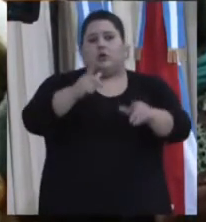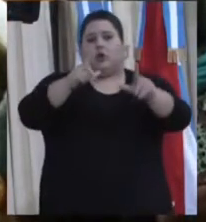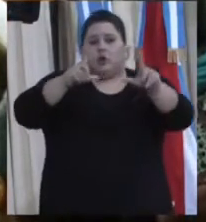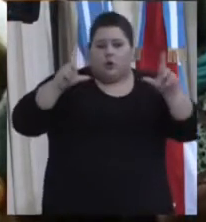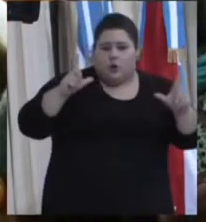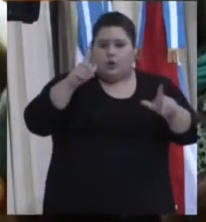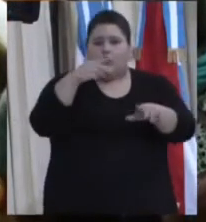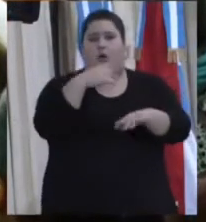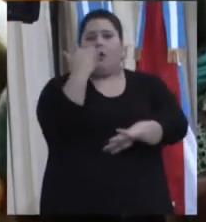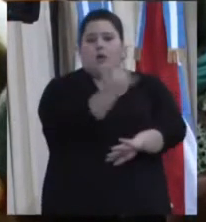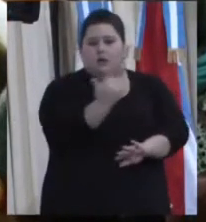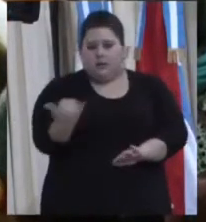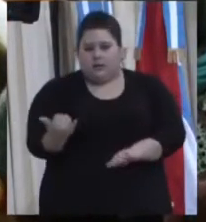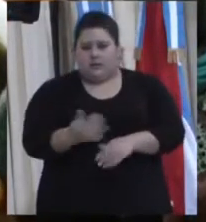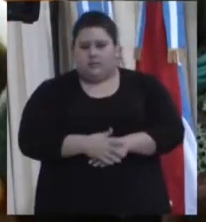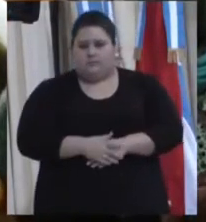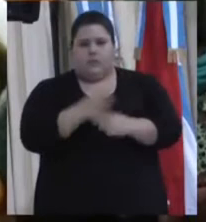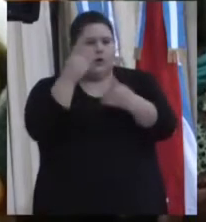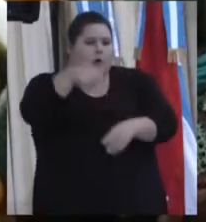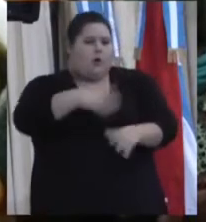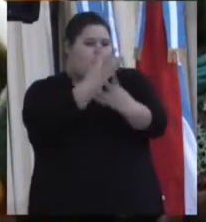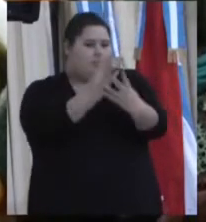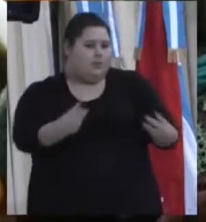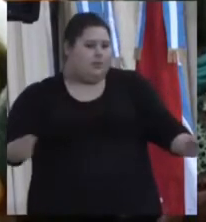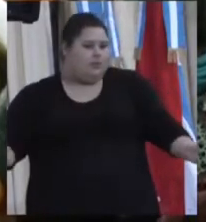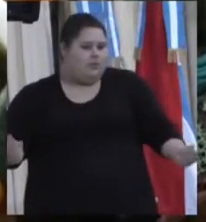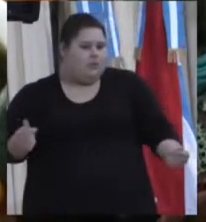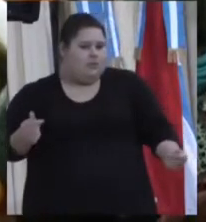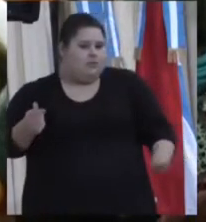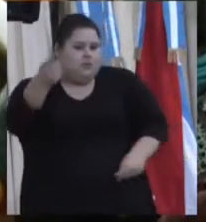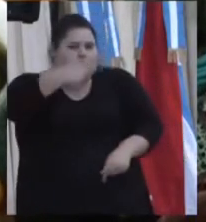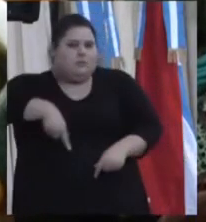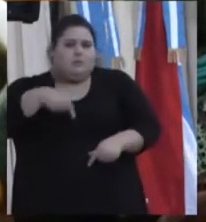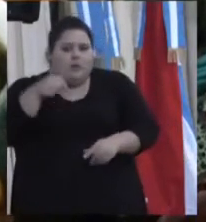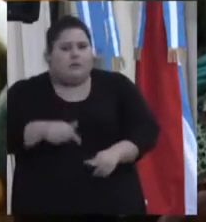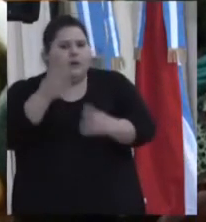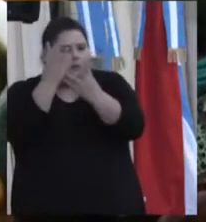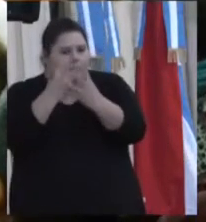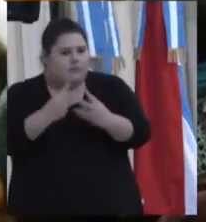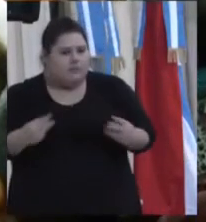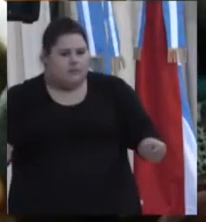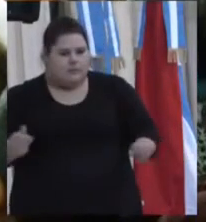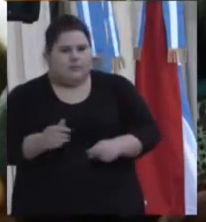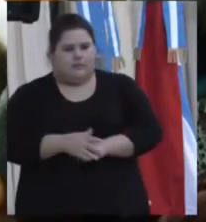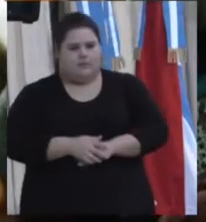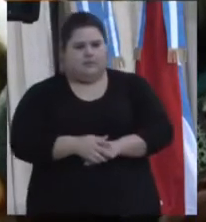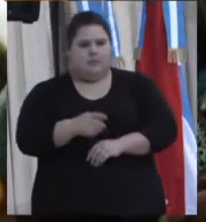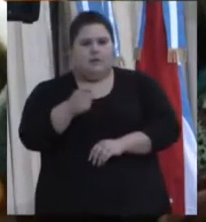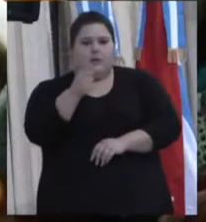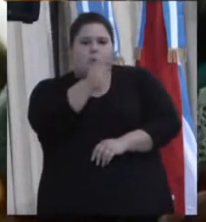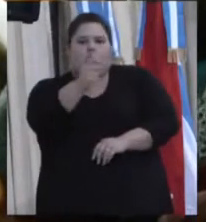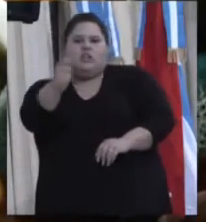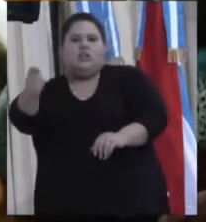fotos, mostraba la compañera recién. Hoy nos hemos vuelto bastante anónimos y pasamos simplemente a hacer estadísticas y cuadro de